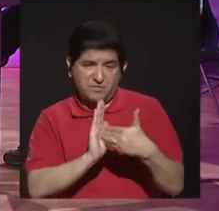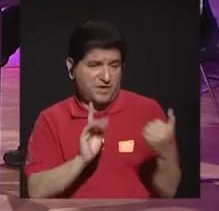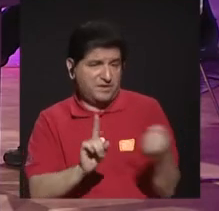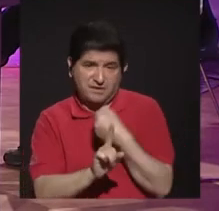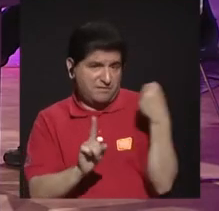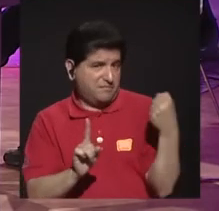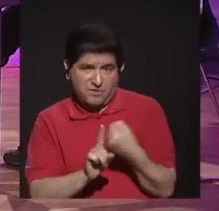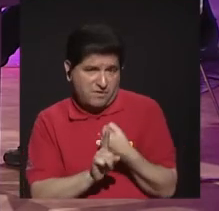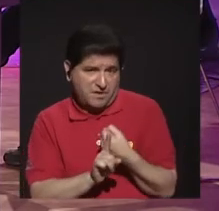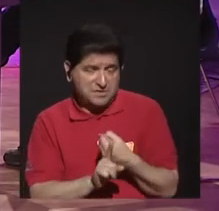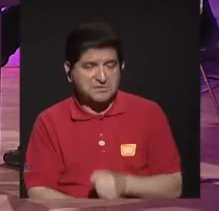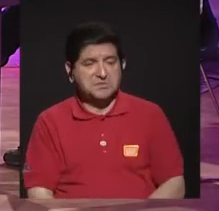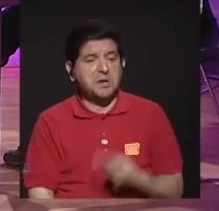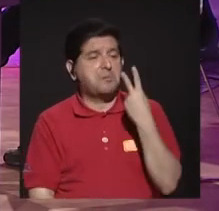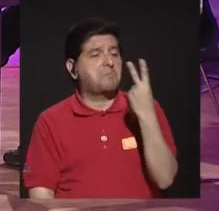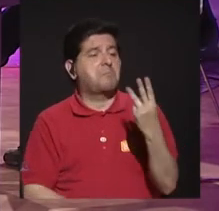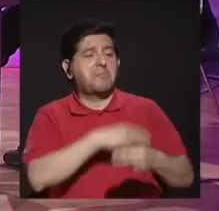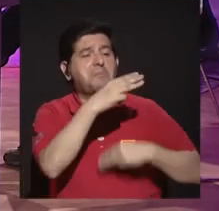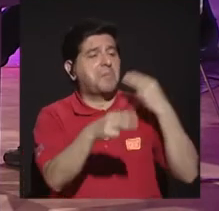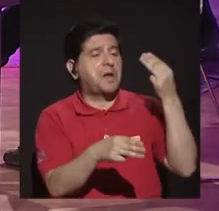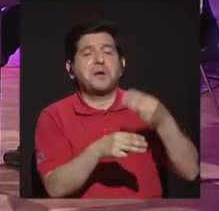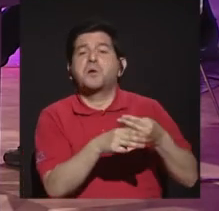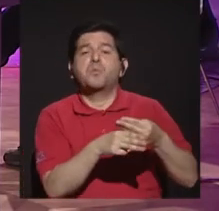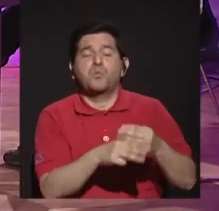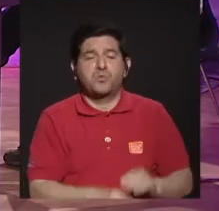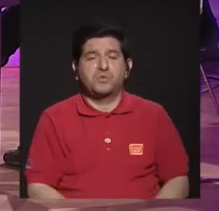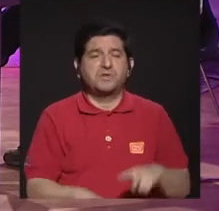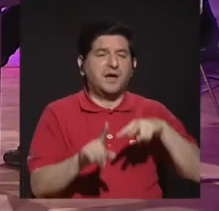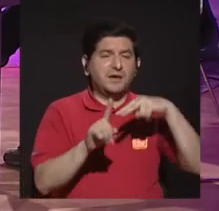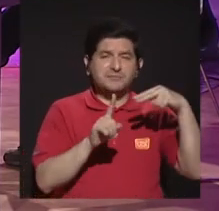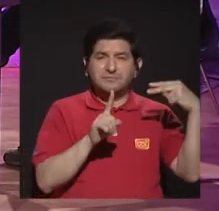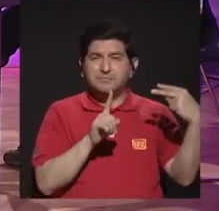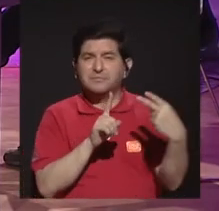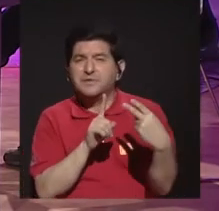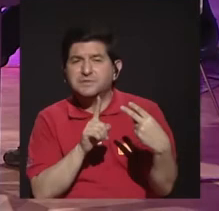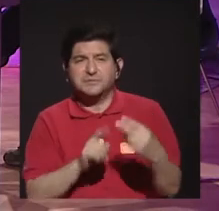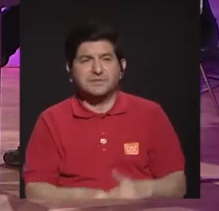violencia, ven el mundo desde una perspectiva